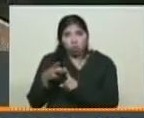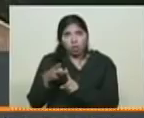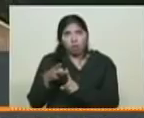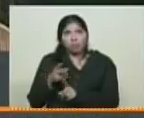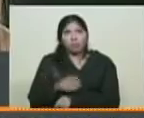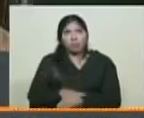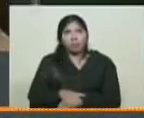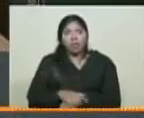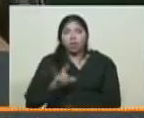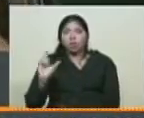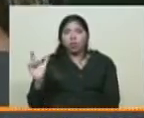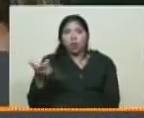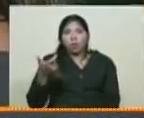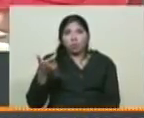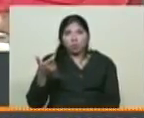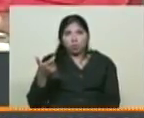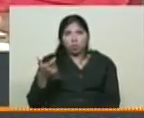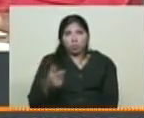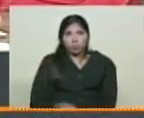Ortega por Globovisión.